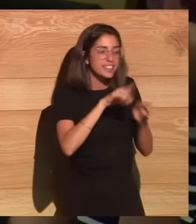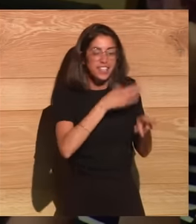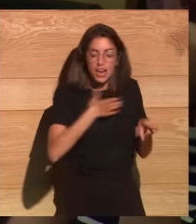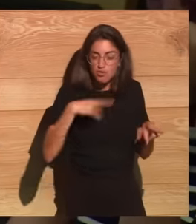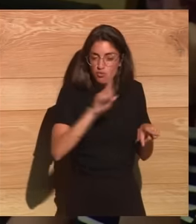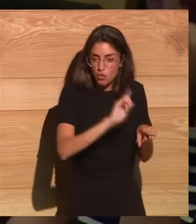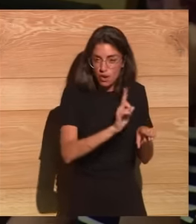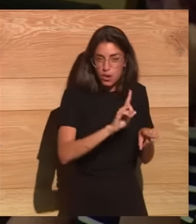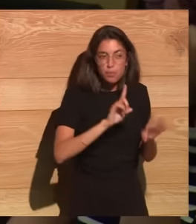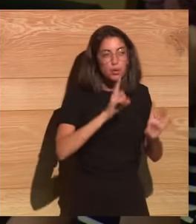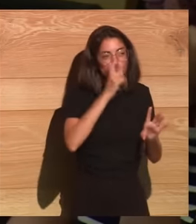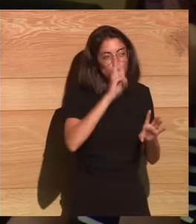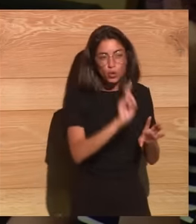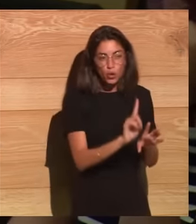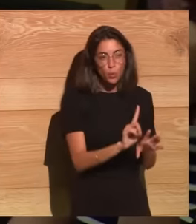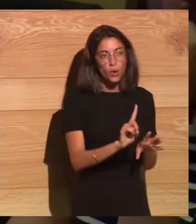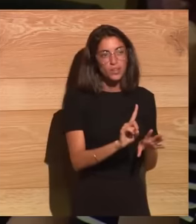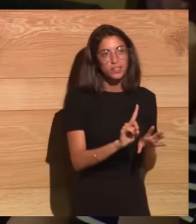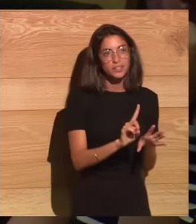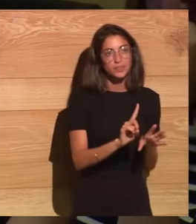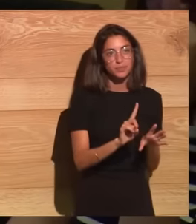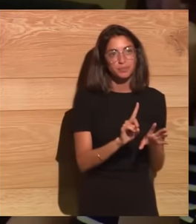después?